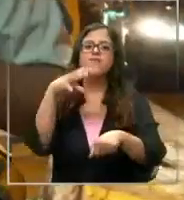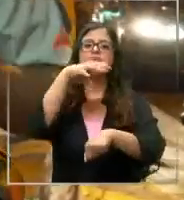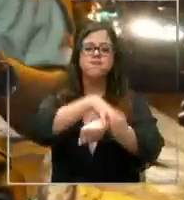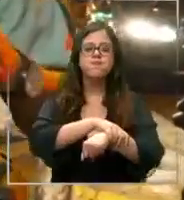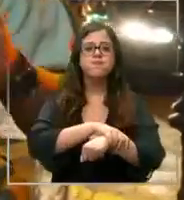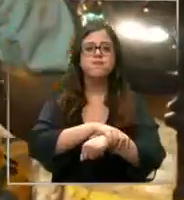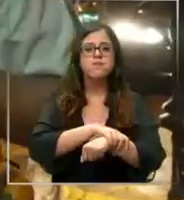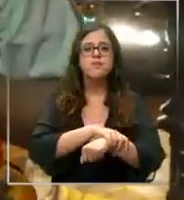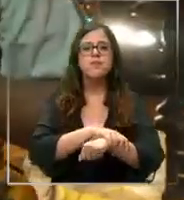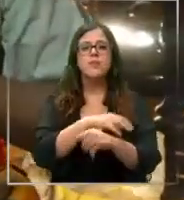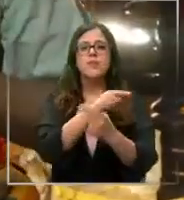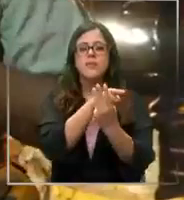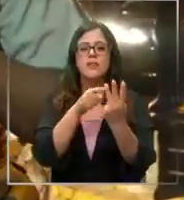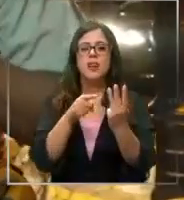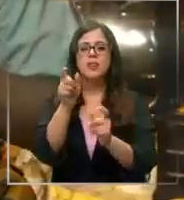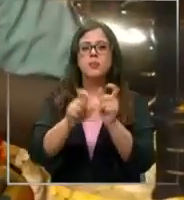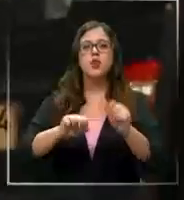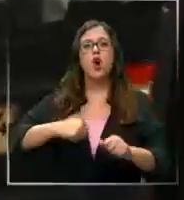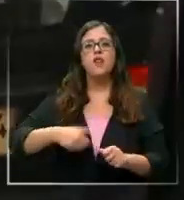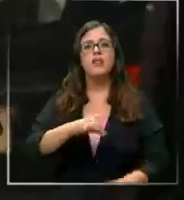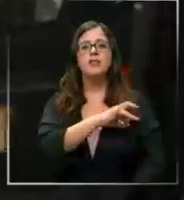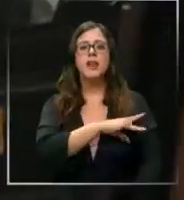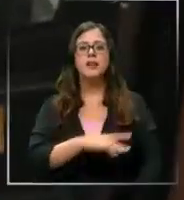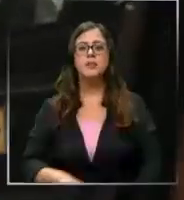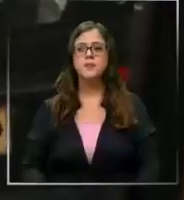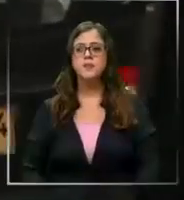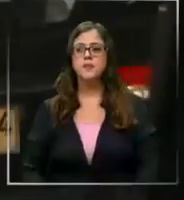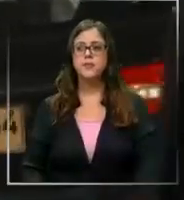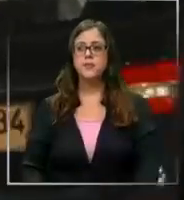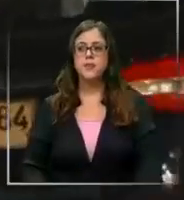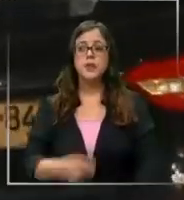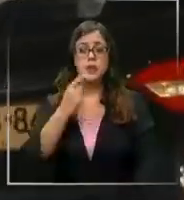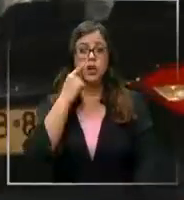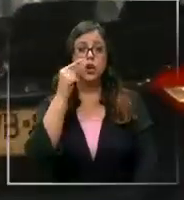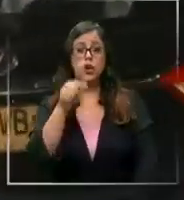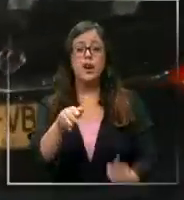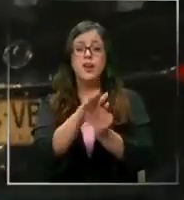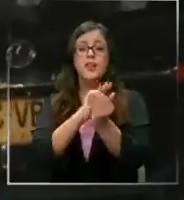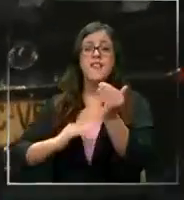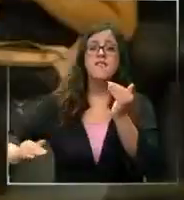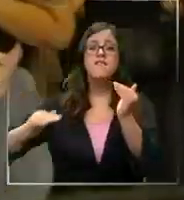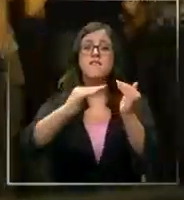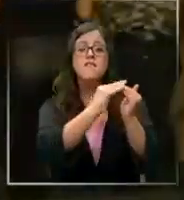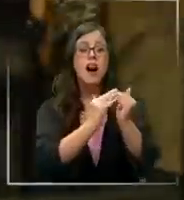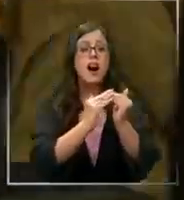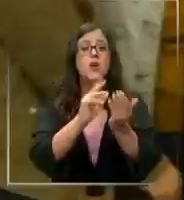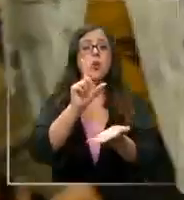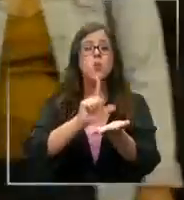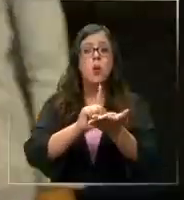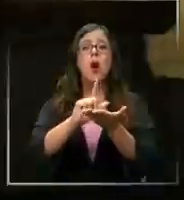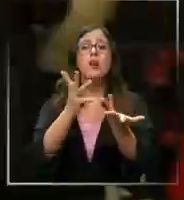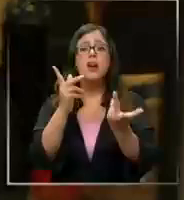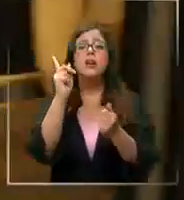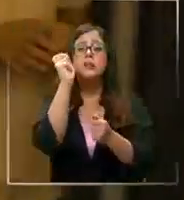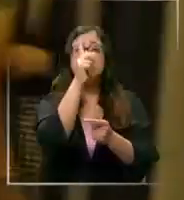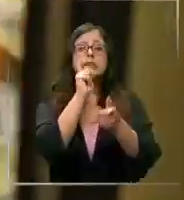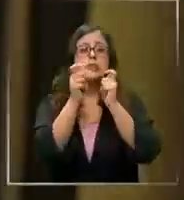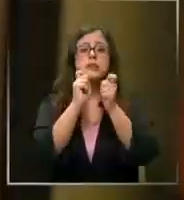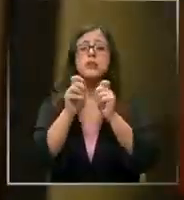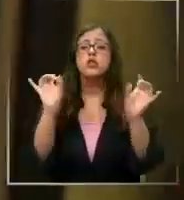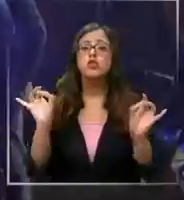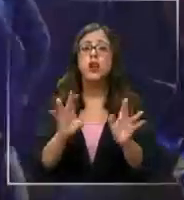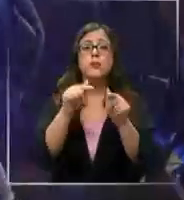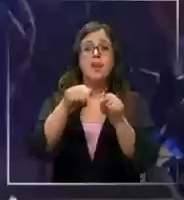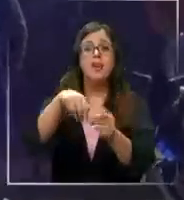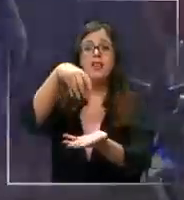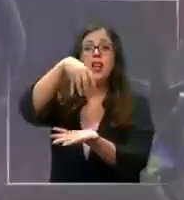detención de inmediato de los tres jóvenes chilenos. Definitivamente este barrio se ha convertido en un punto crítico. Imagínese que solo en